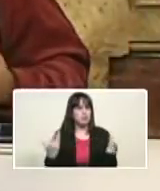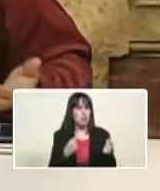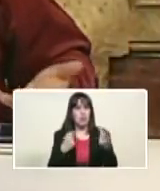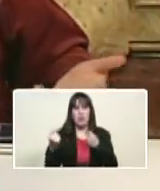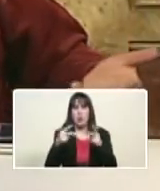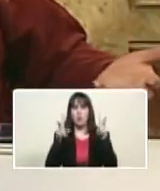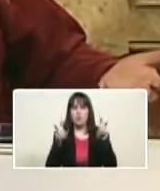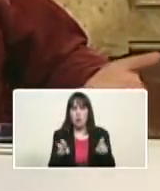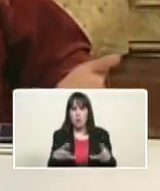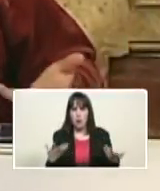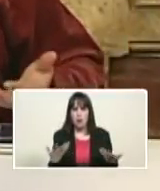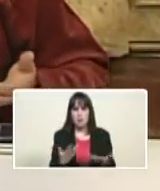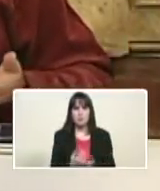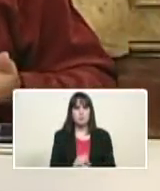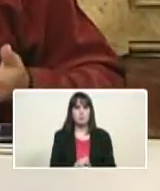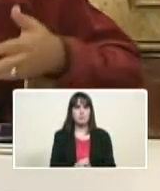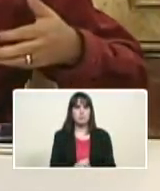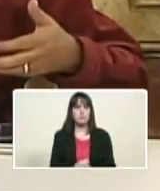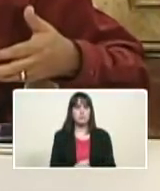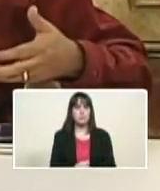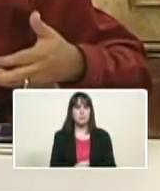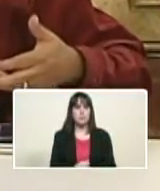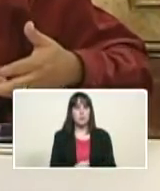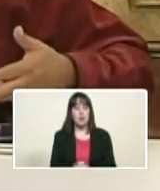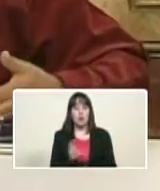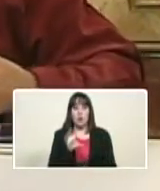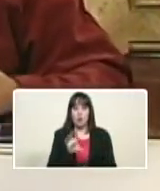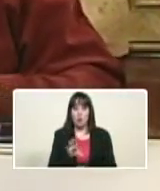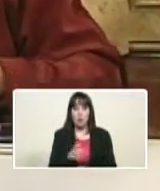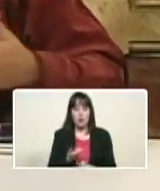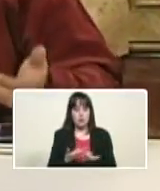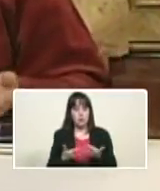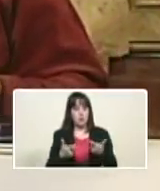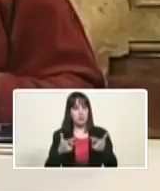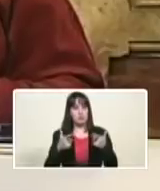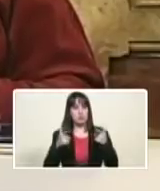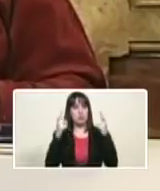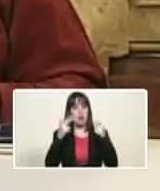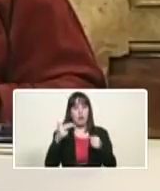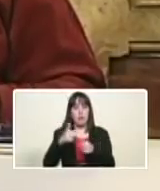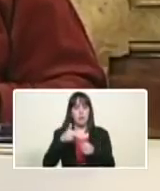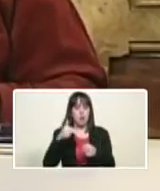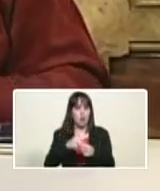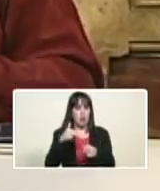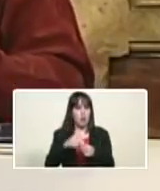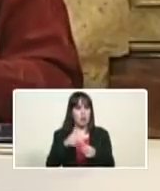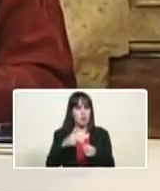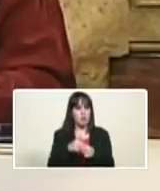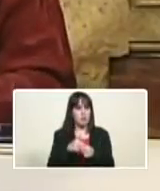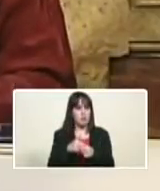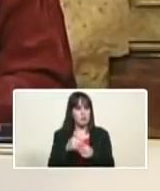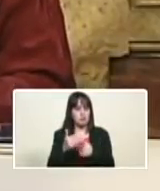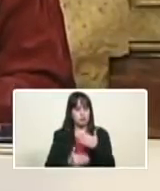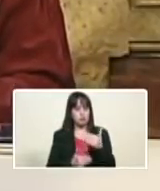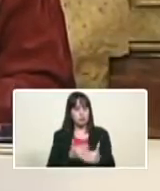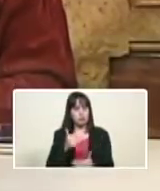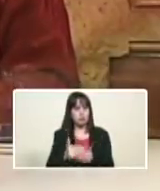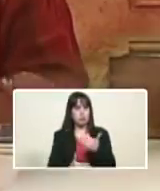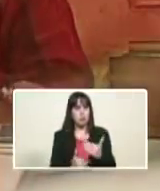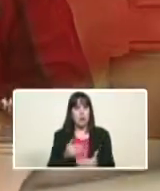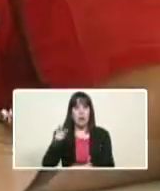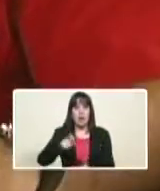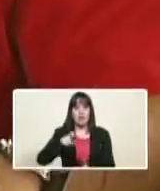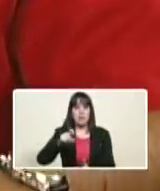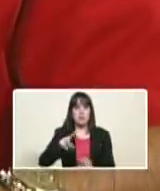cambiaria nueva, de un país que se va liberando de la renta petrolera y que poco a poco necesita lograr un